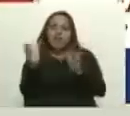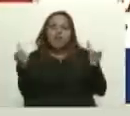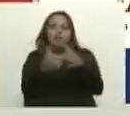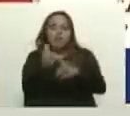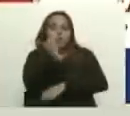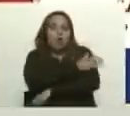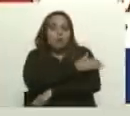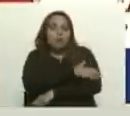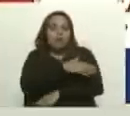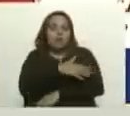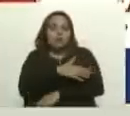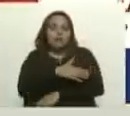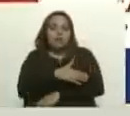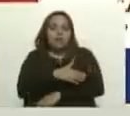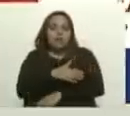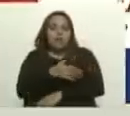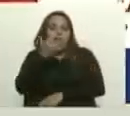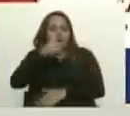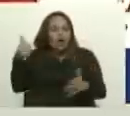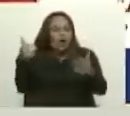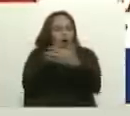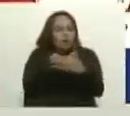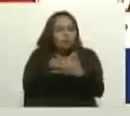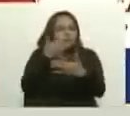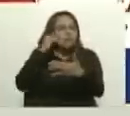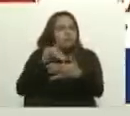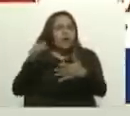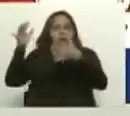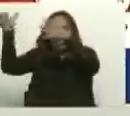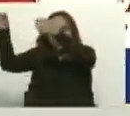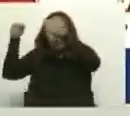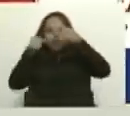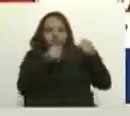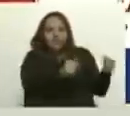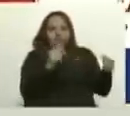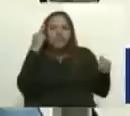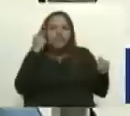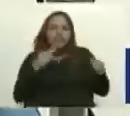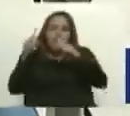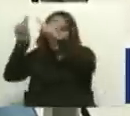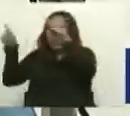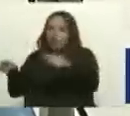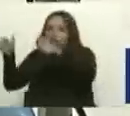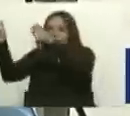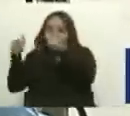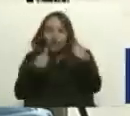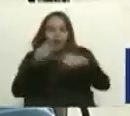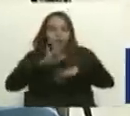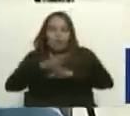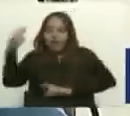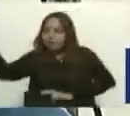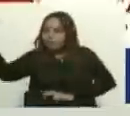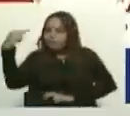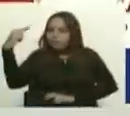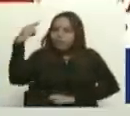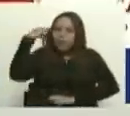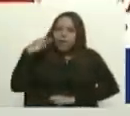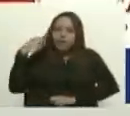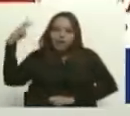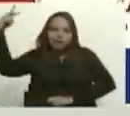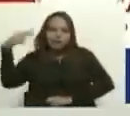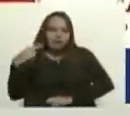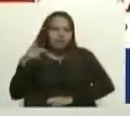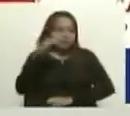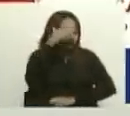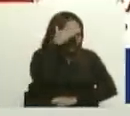el cuadro de Bolívar del Salón Ayacucho, porque no podían aguantar la mirada de Bolívar,